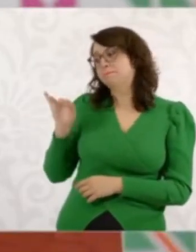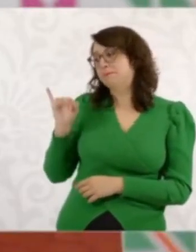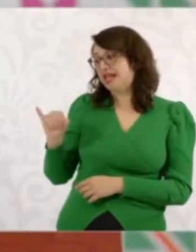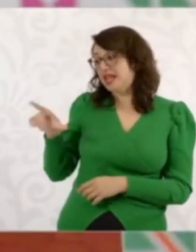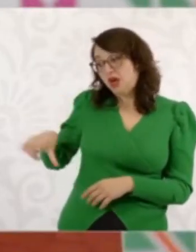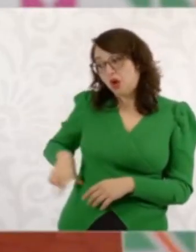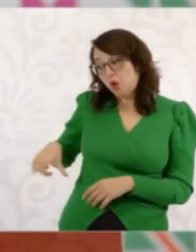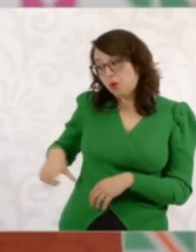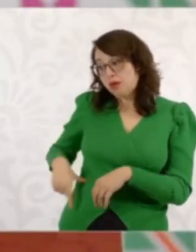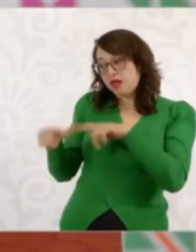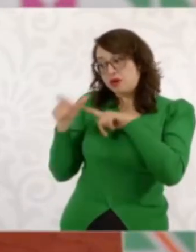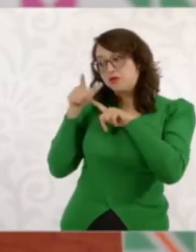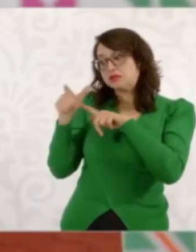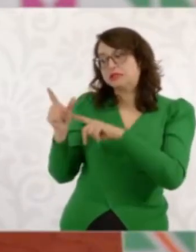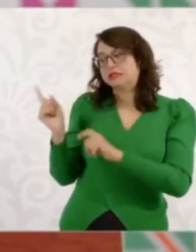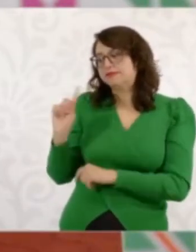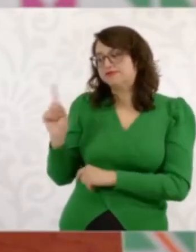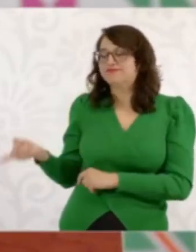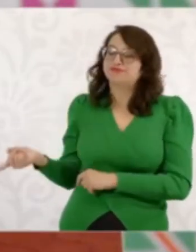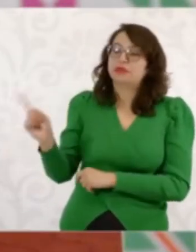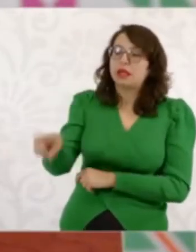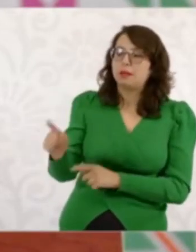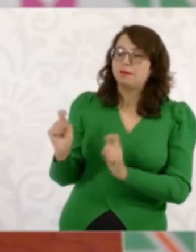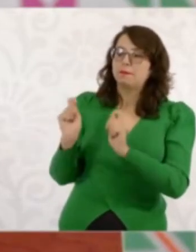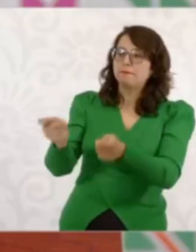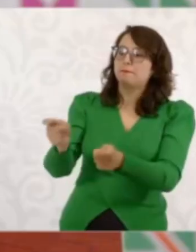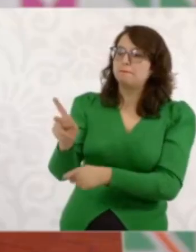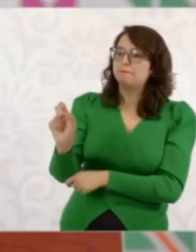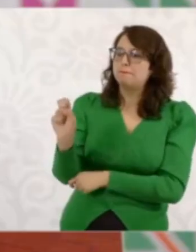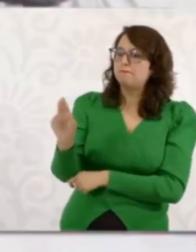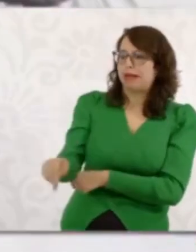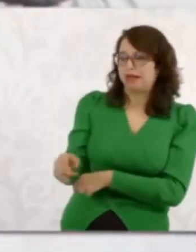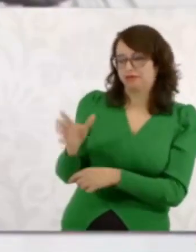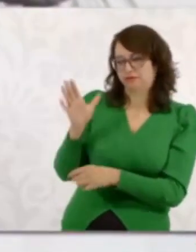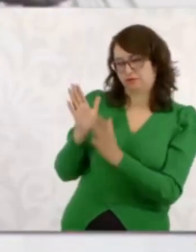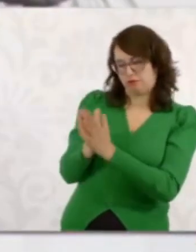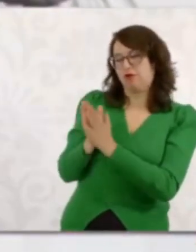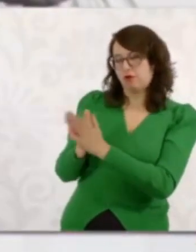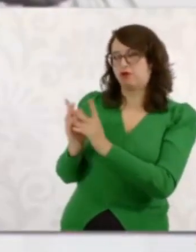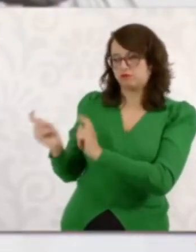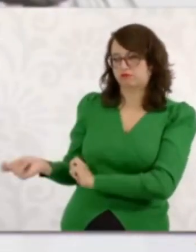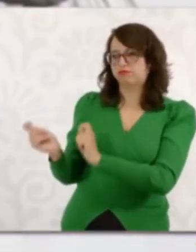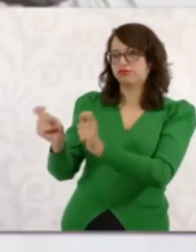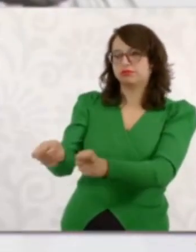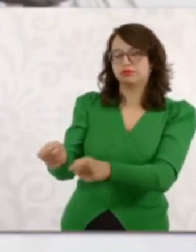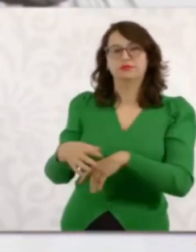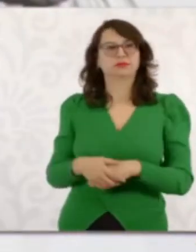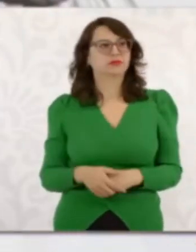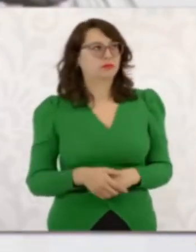la transmisión de poderes al PAN. ¿Cuál democracia?